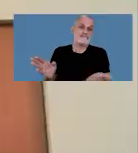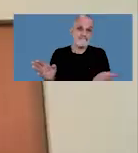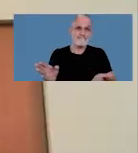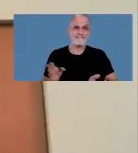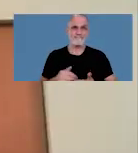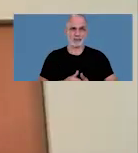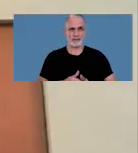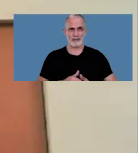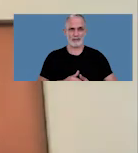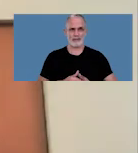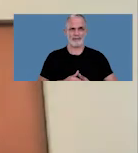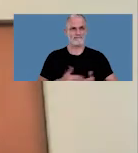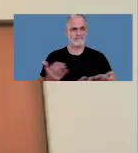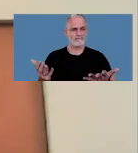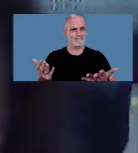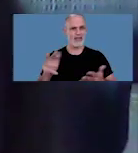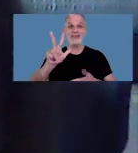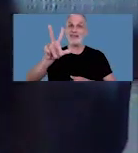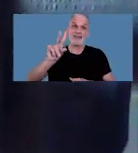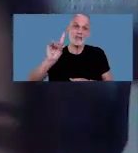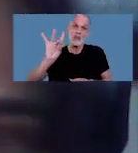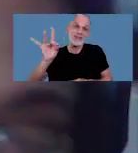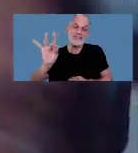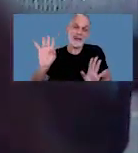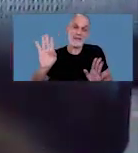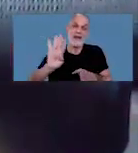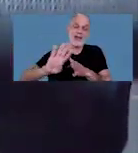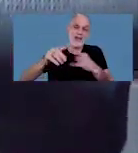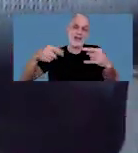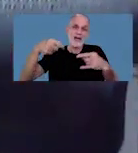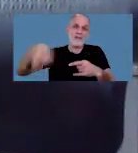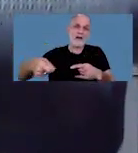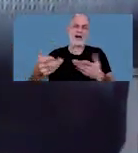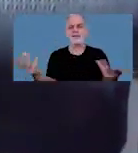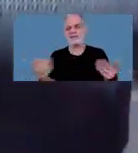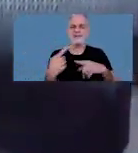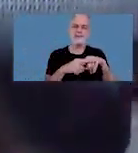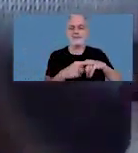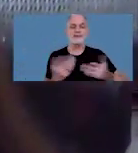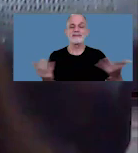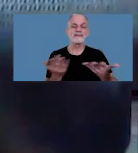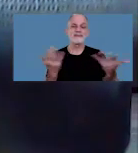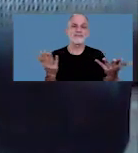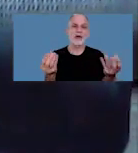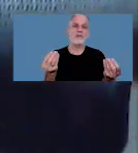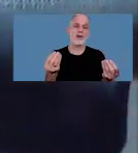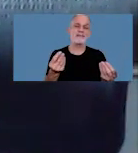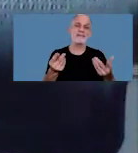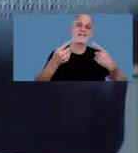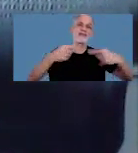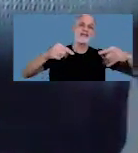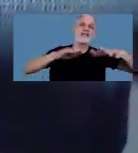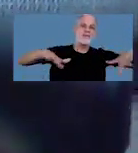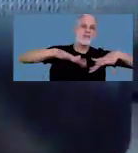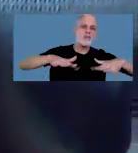O sea, que en realidad ahí hay también toda una discusión si es un inmueble construido, o